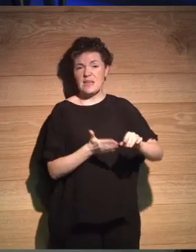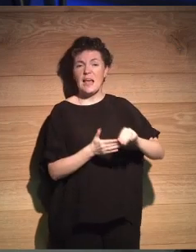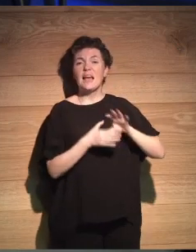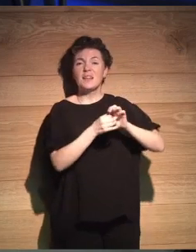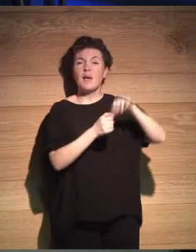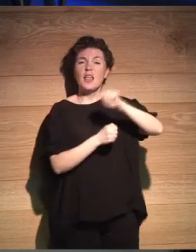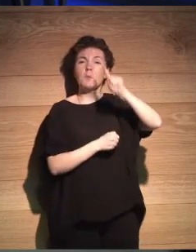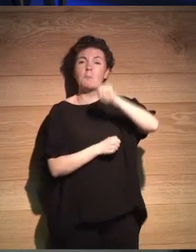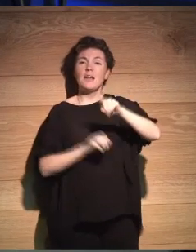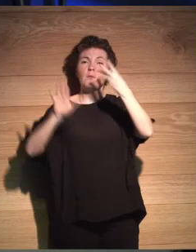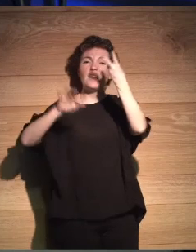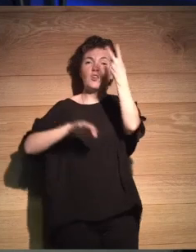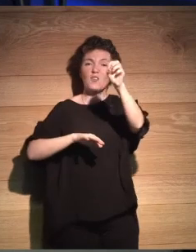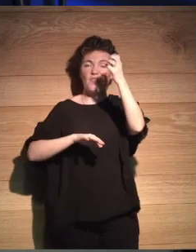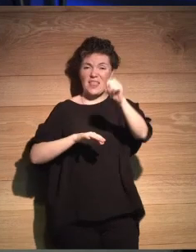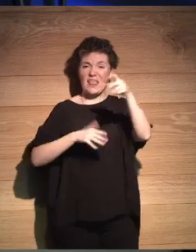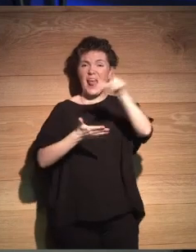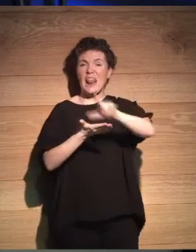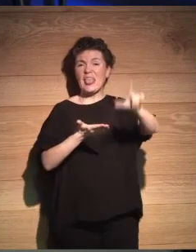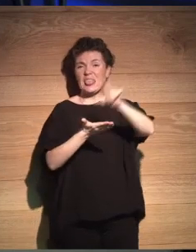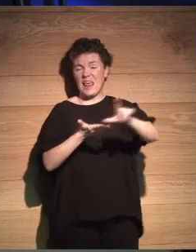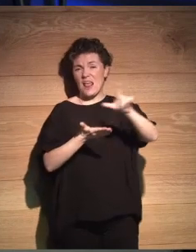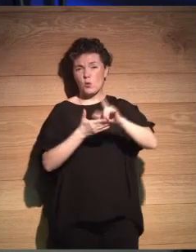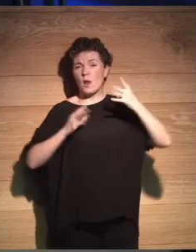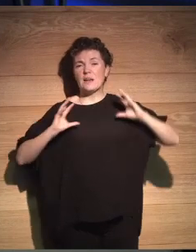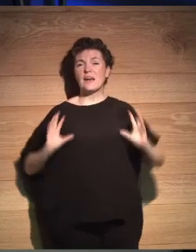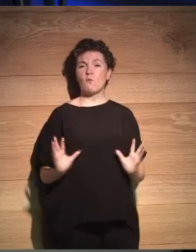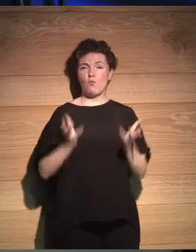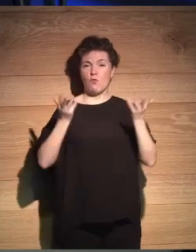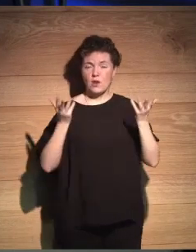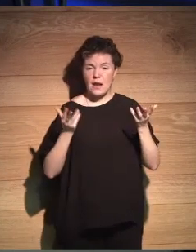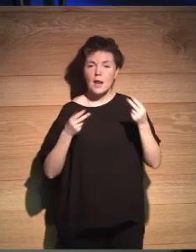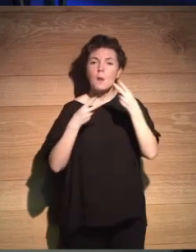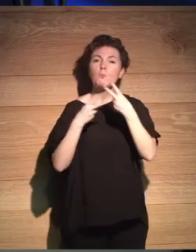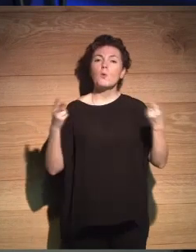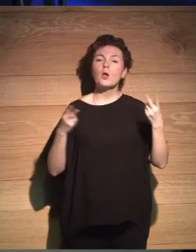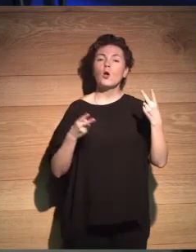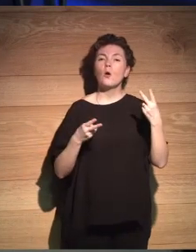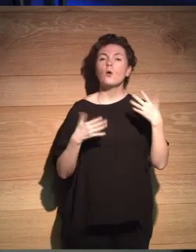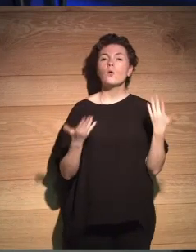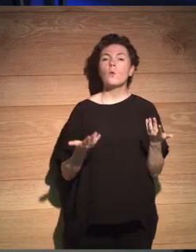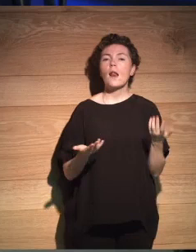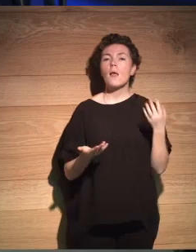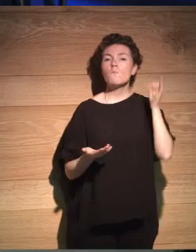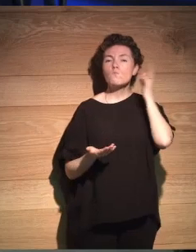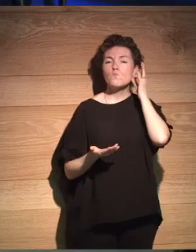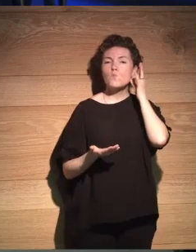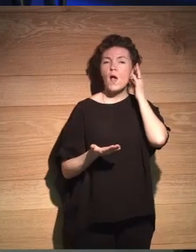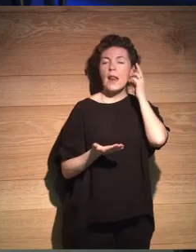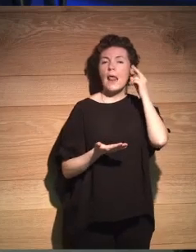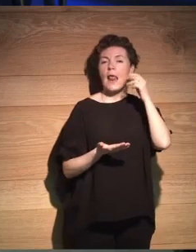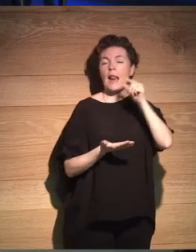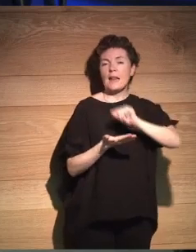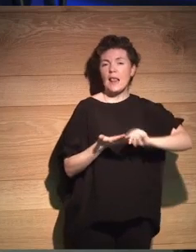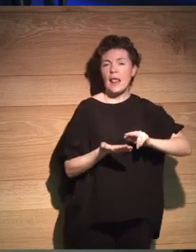20, una literatura un poco proletaria, revolucionaria, y el público meta eran mujeres de lengua alemana o de otra lengua